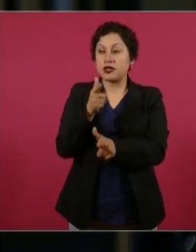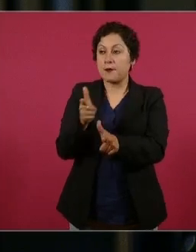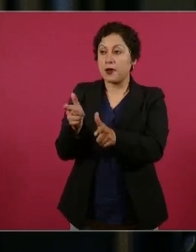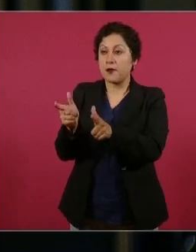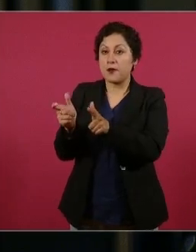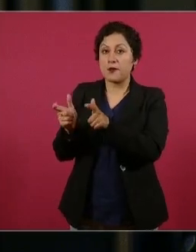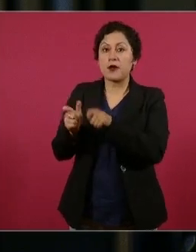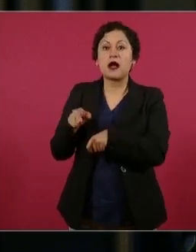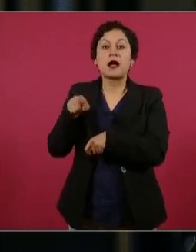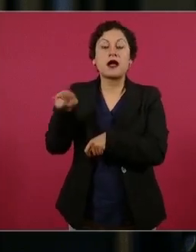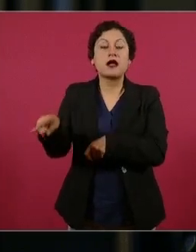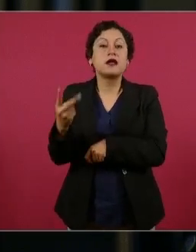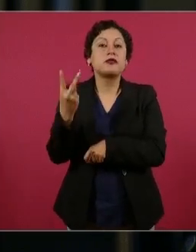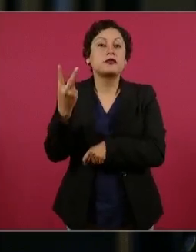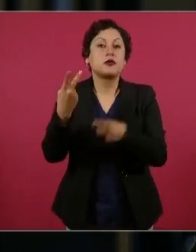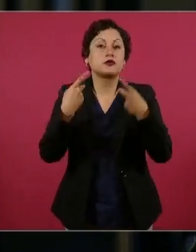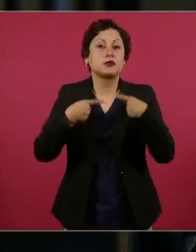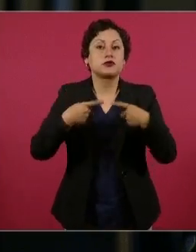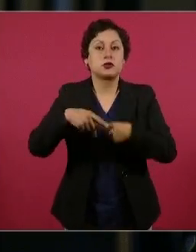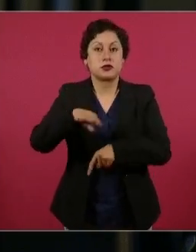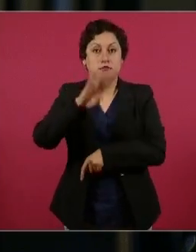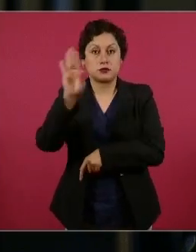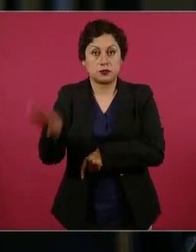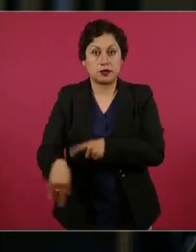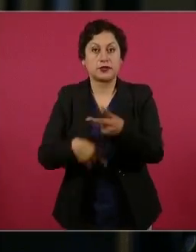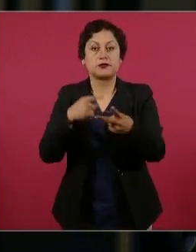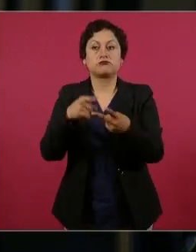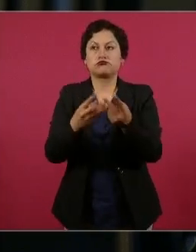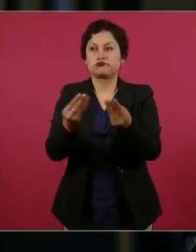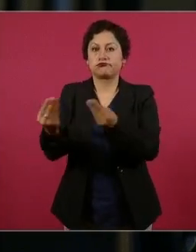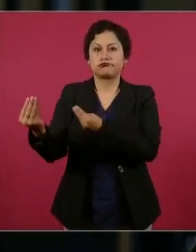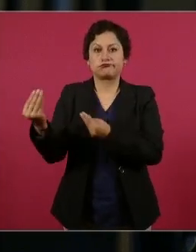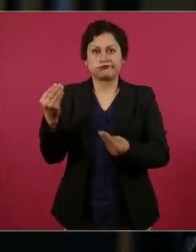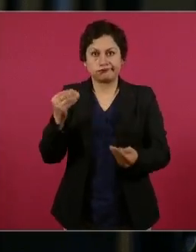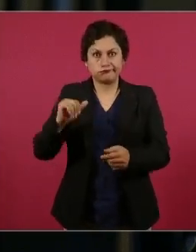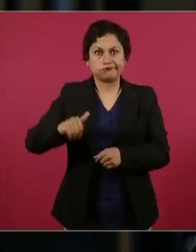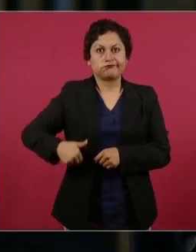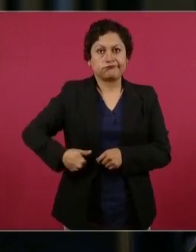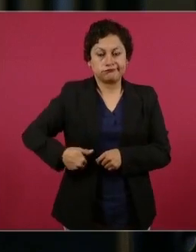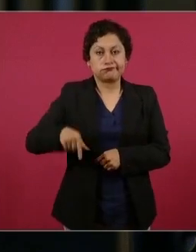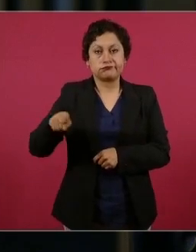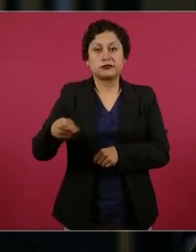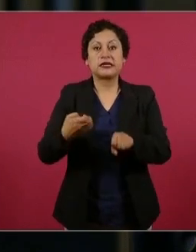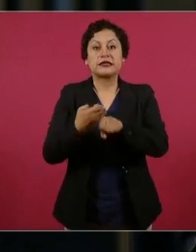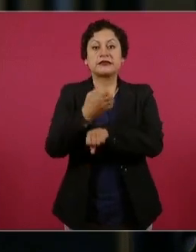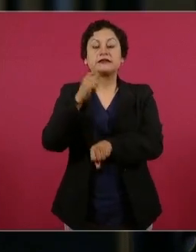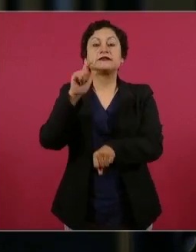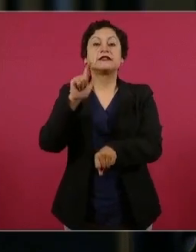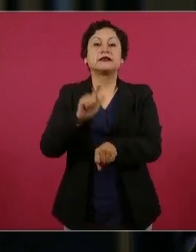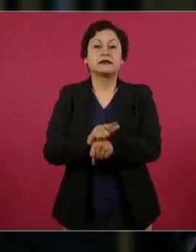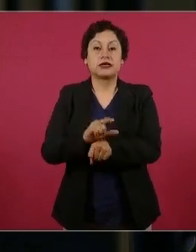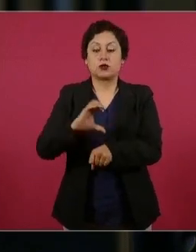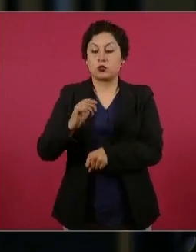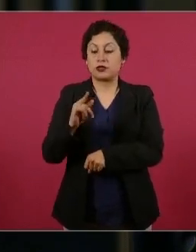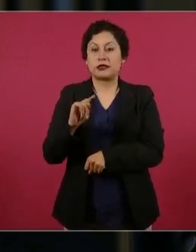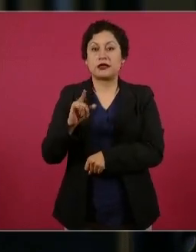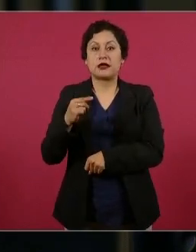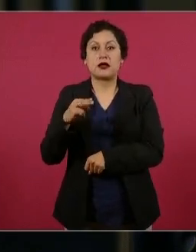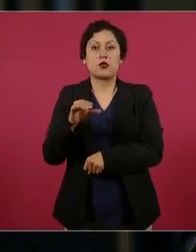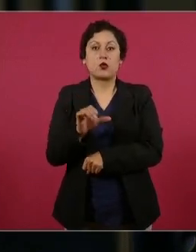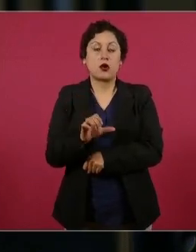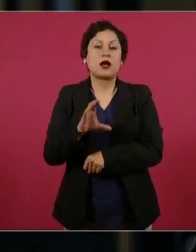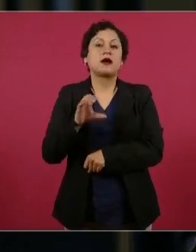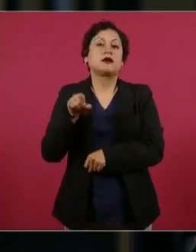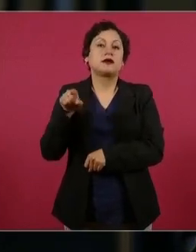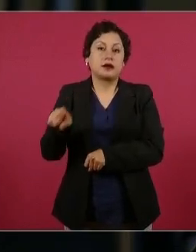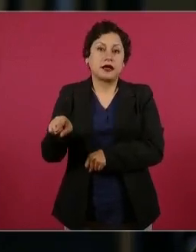hubo dos campesinos muertos y varios heridos. El gobierno estatal de Cuitláhuac García decidió extinguir a la Fuerza